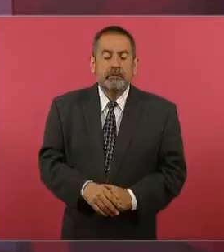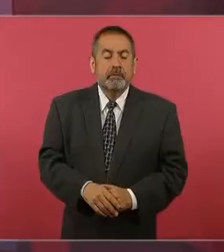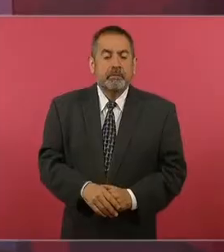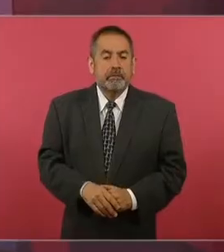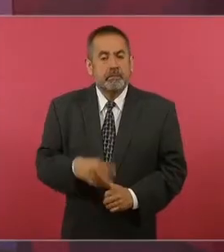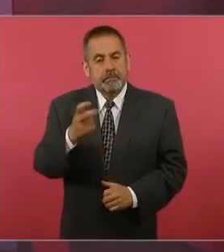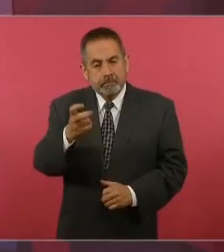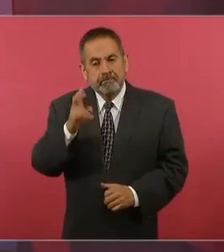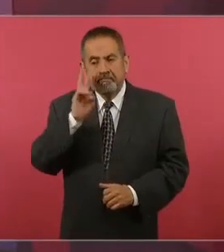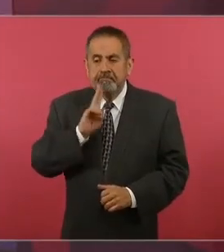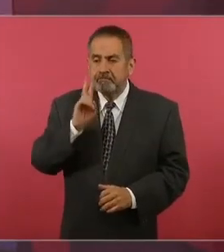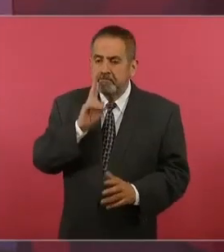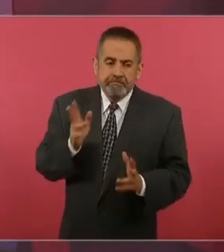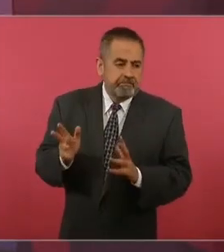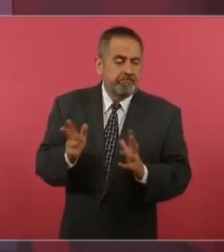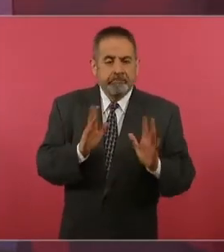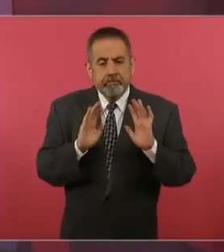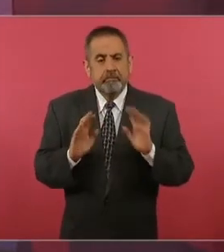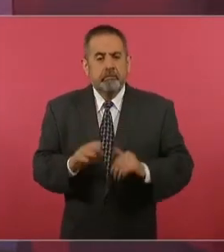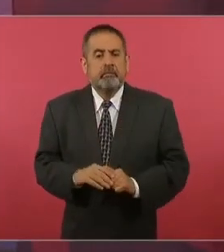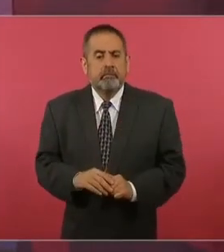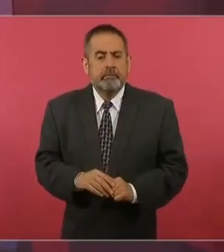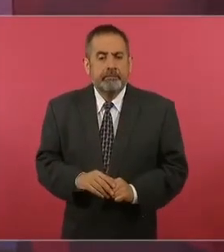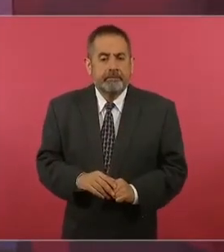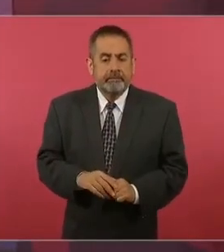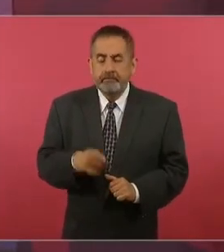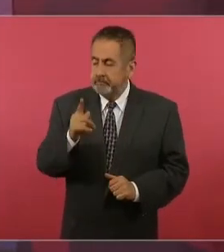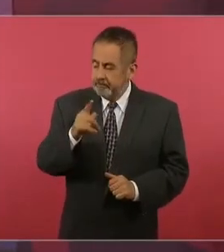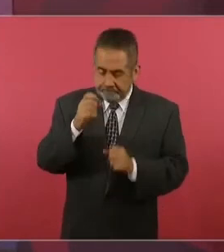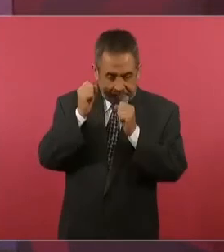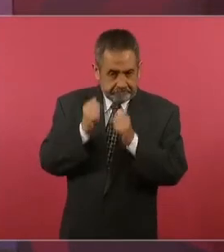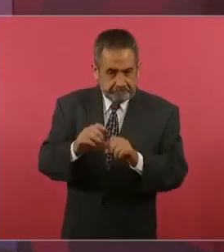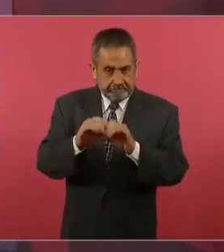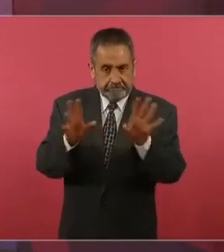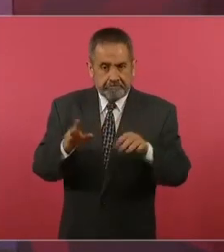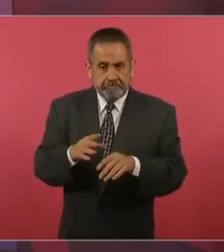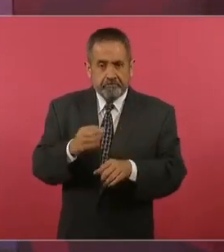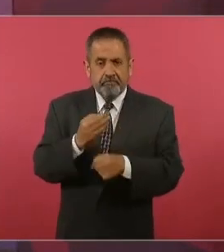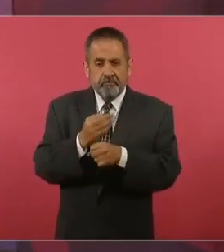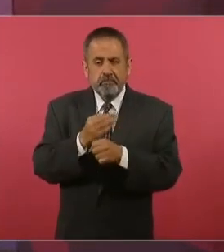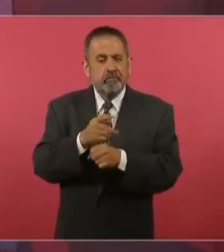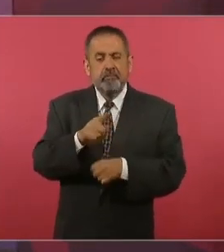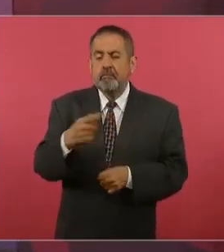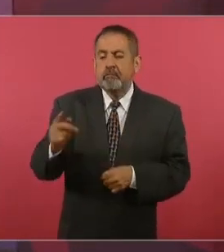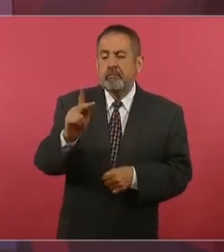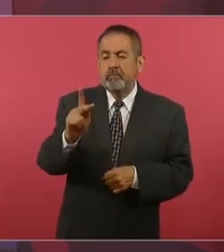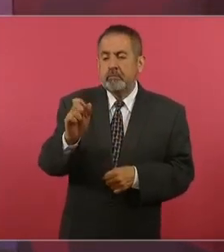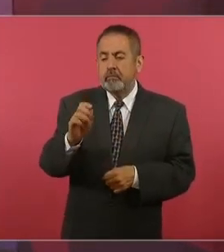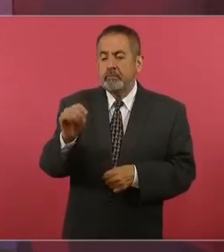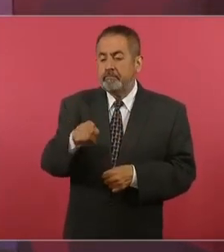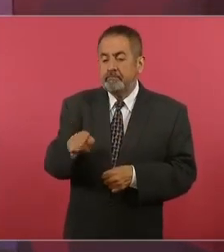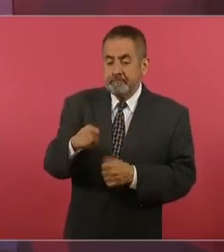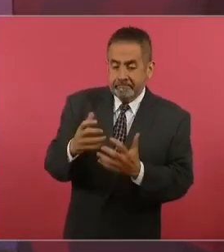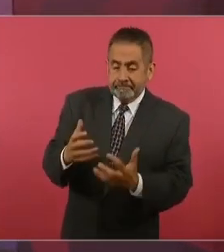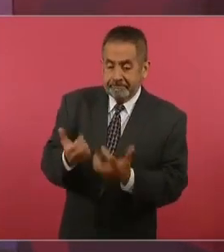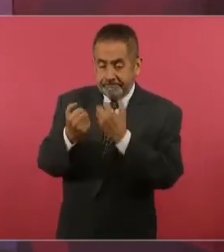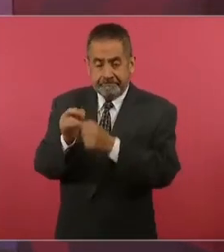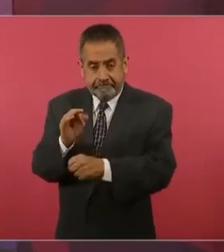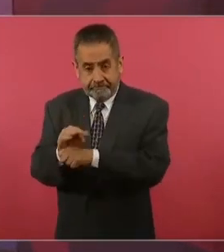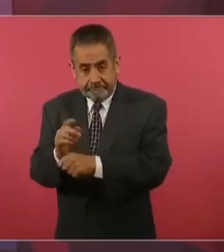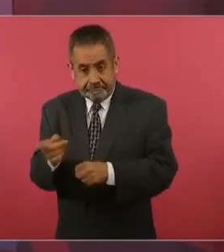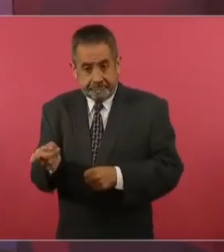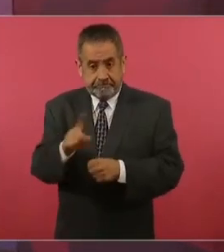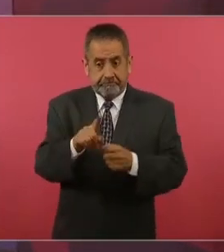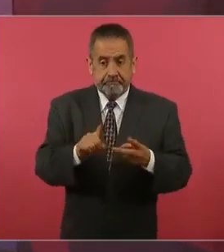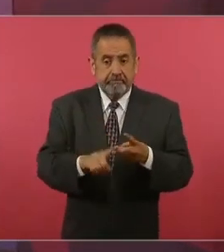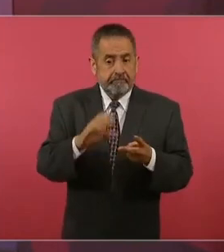eso estamos, pero sí, sin duda, así como hablamos del rescate de Pemex y del